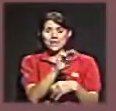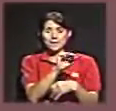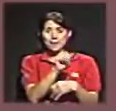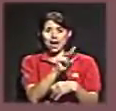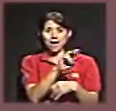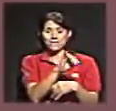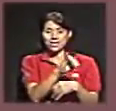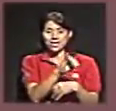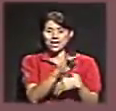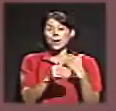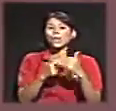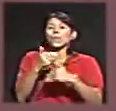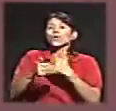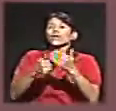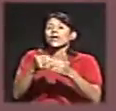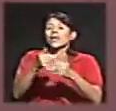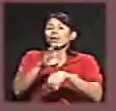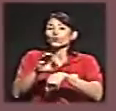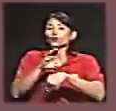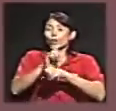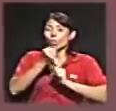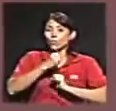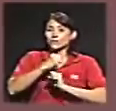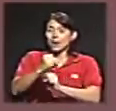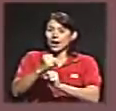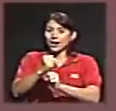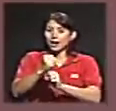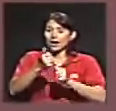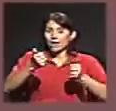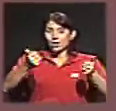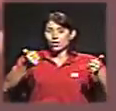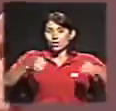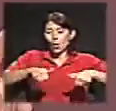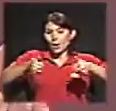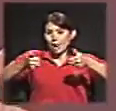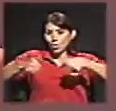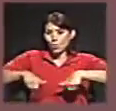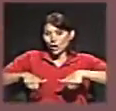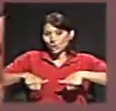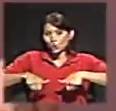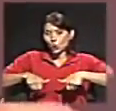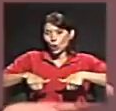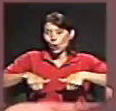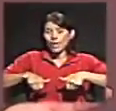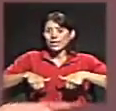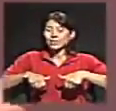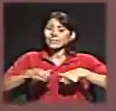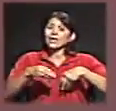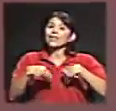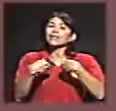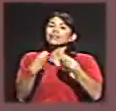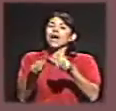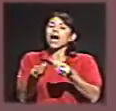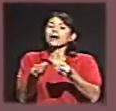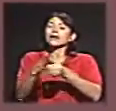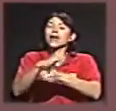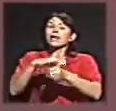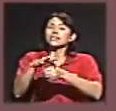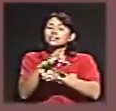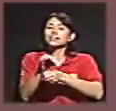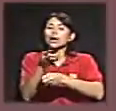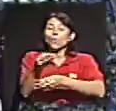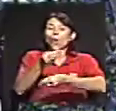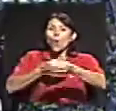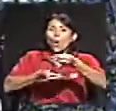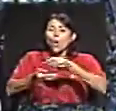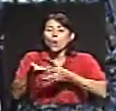el Consejo Municipal toma el acuerdo de dar en concesión esa